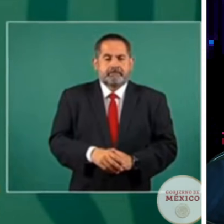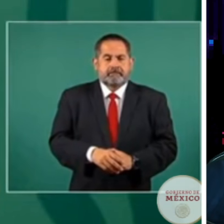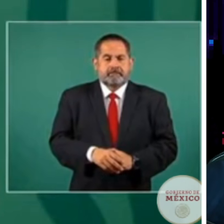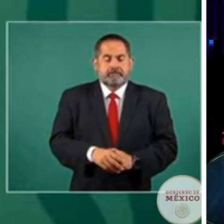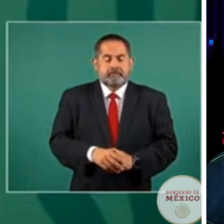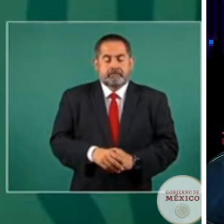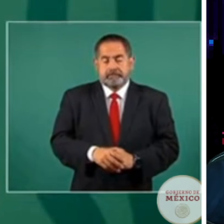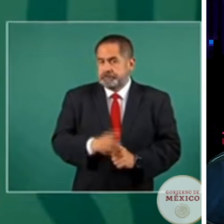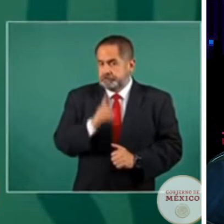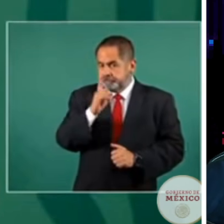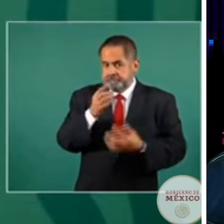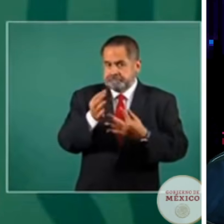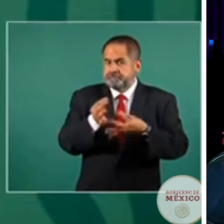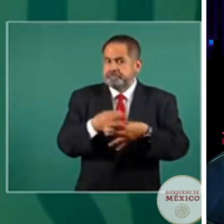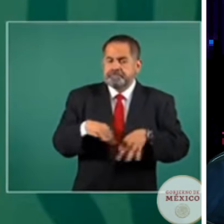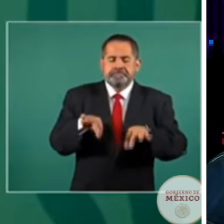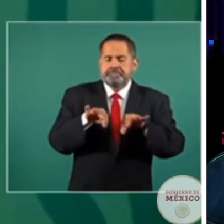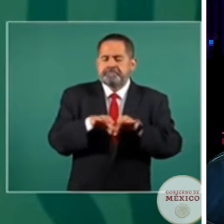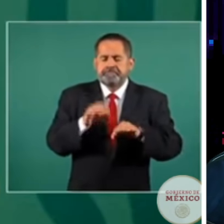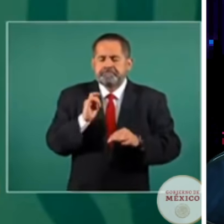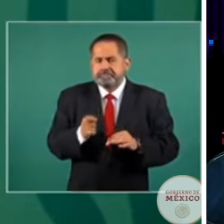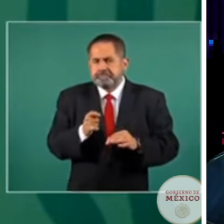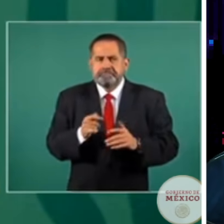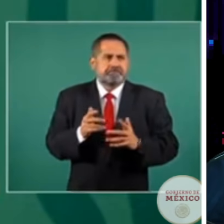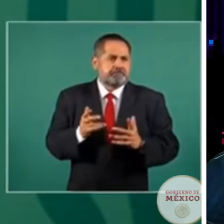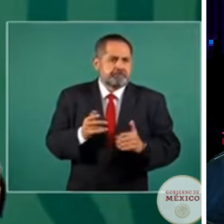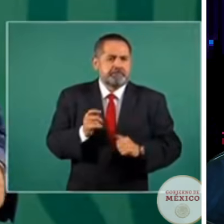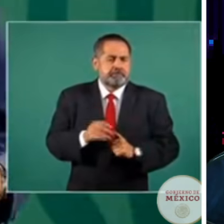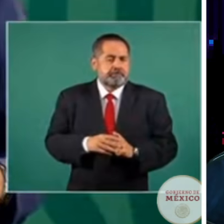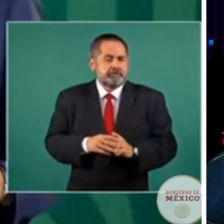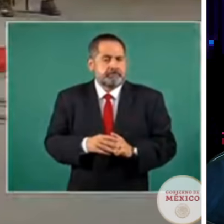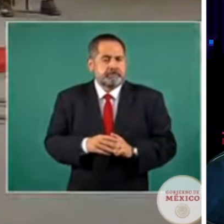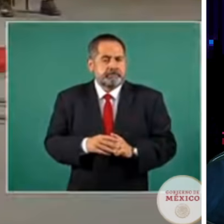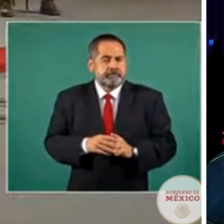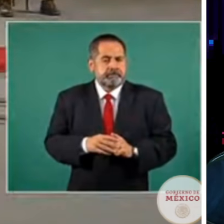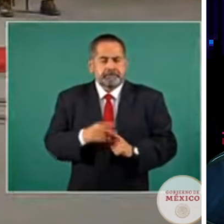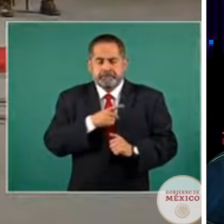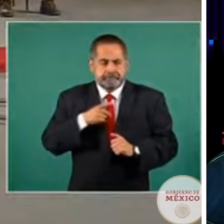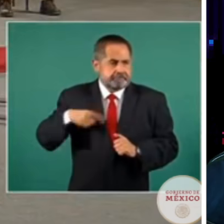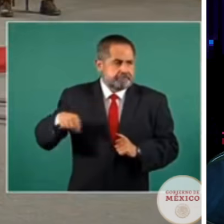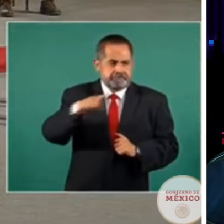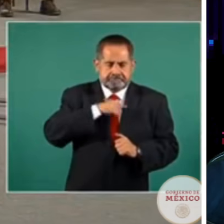Es importante que se tome en cuenta